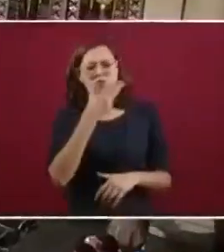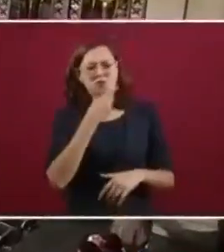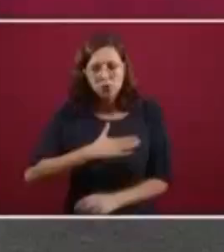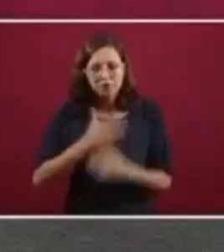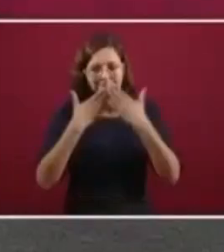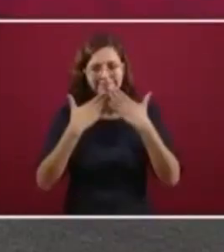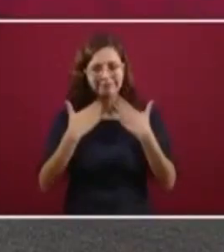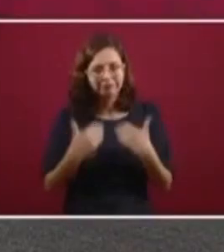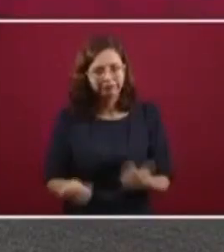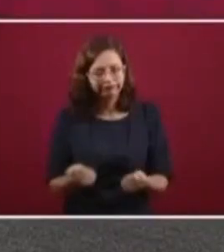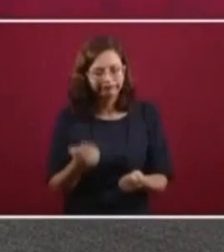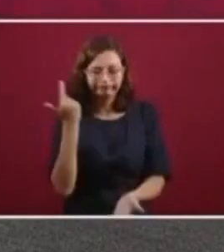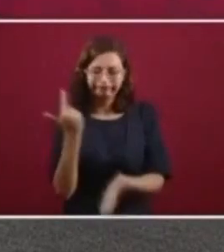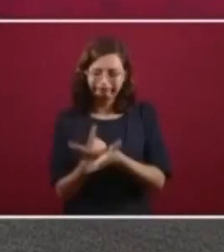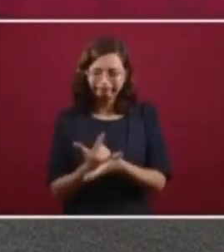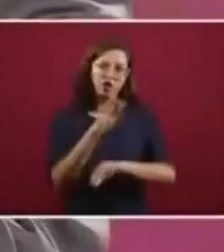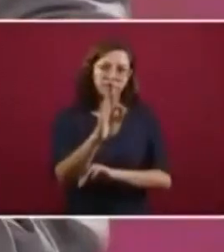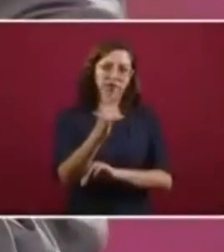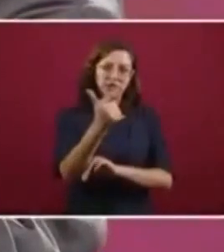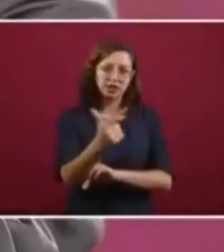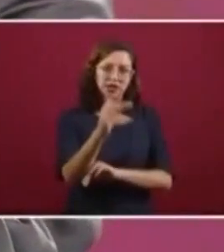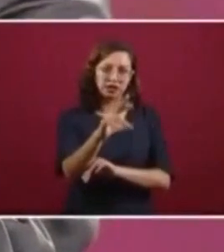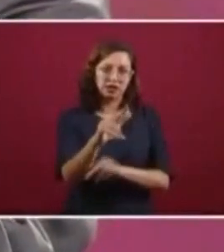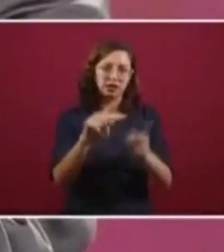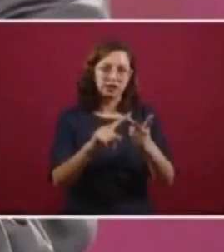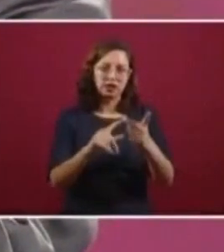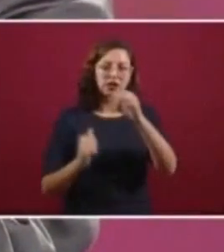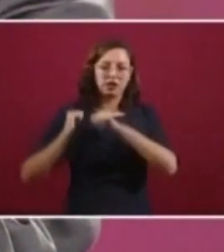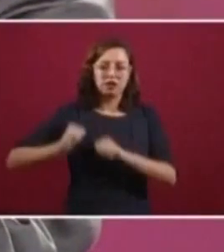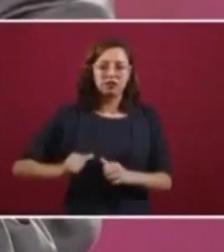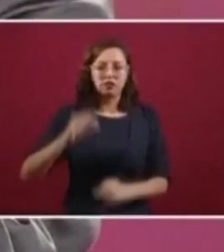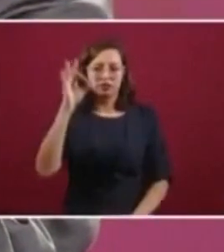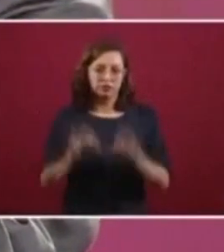en Washington el 10 de septiembre para discutir el estado y el futuro del acuerdo.